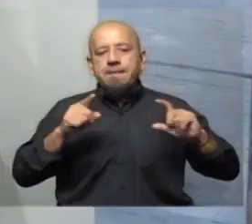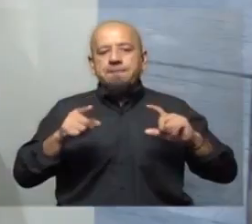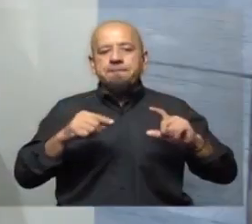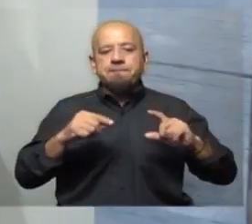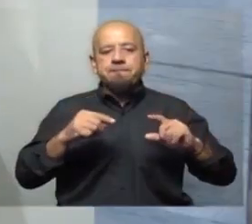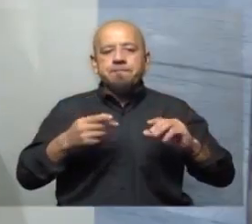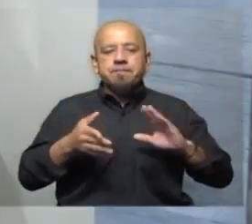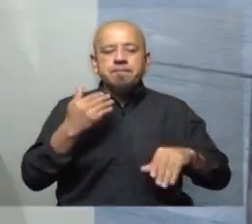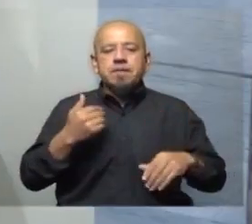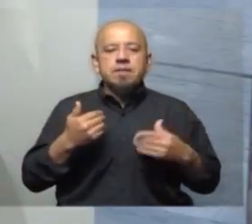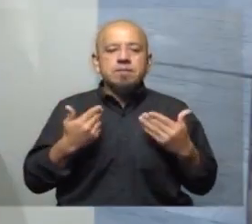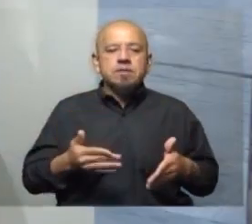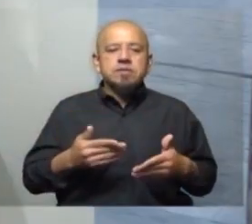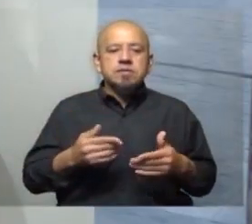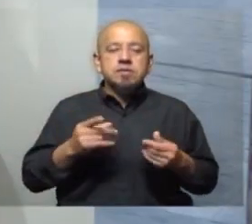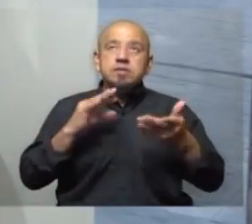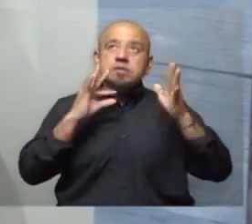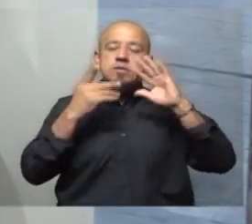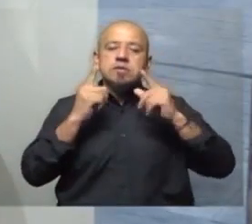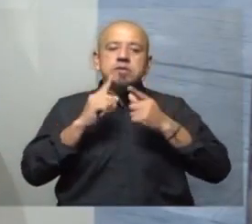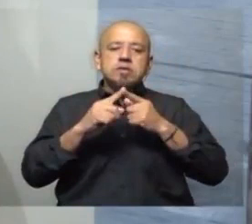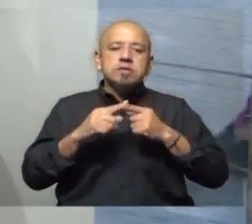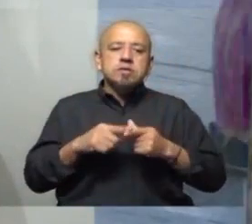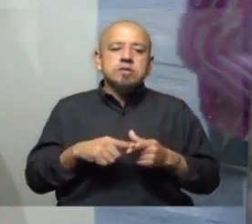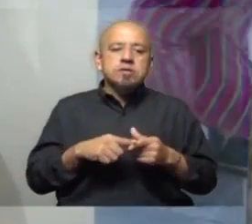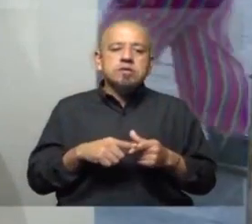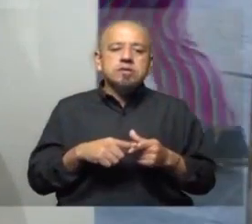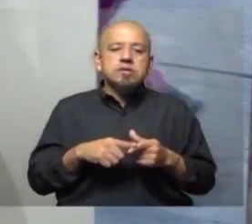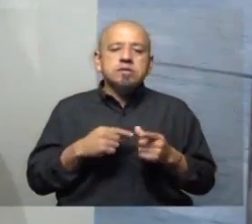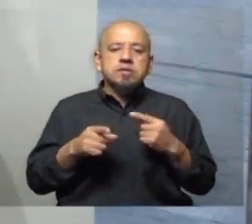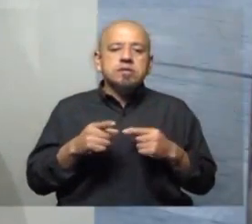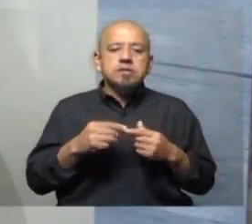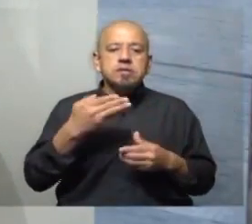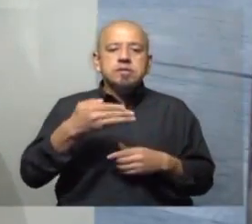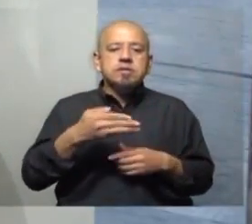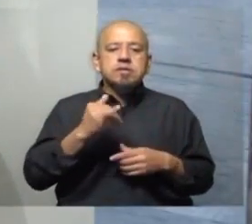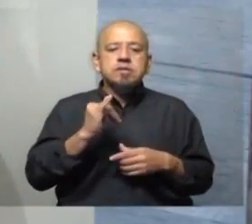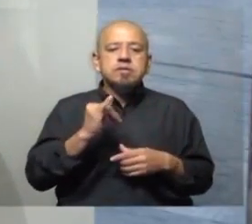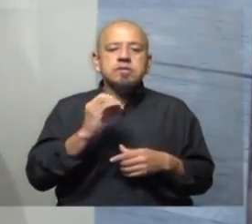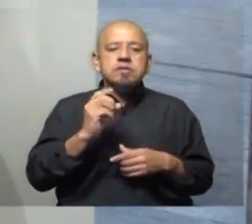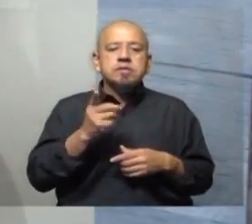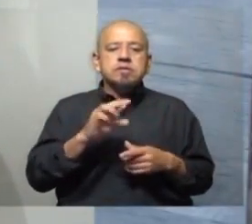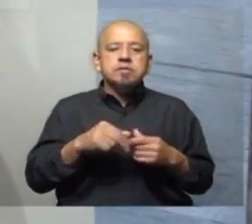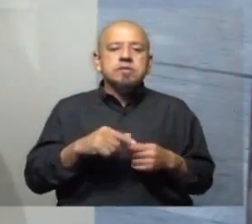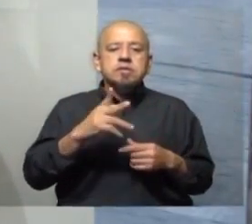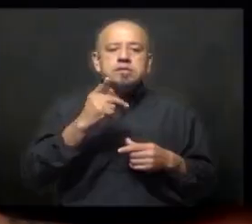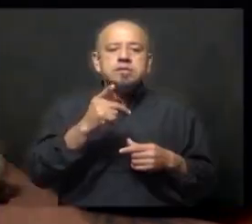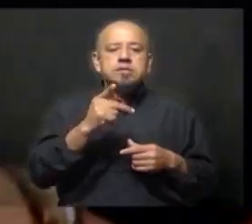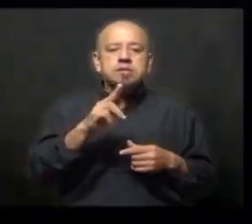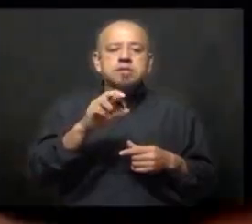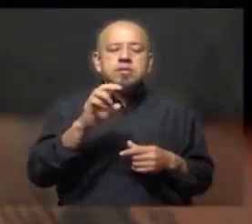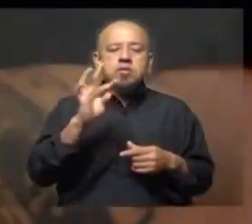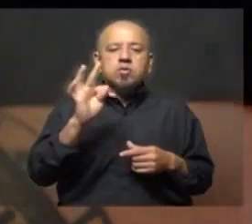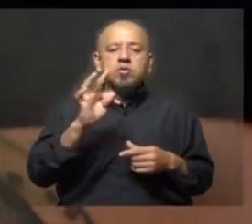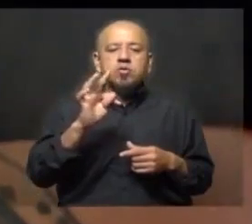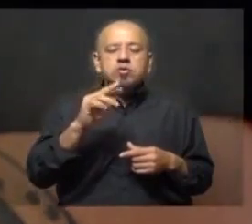más pesado que el cielo es un juego de palabras entre heavy y Heaven y es la biografía de calcobain es un